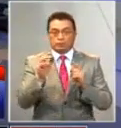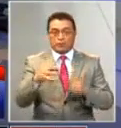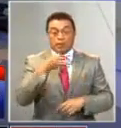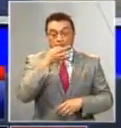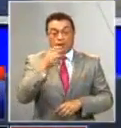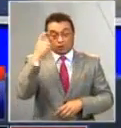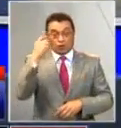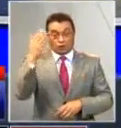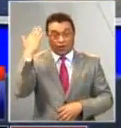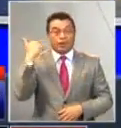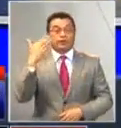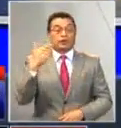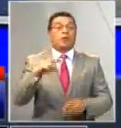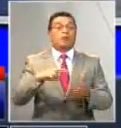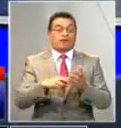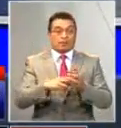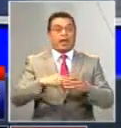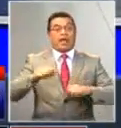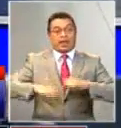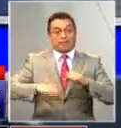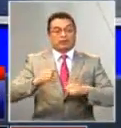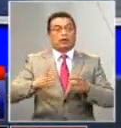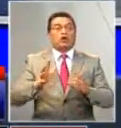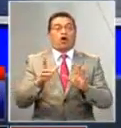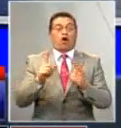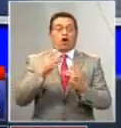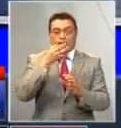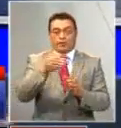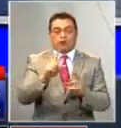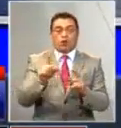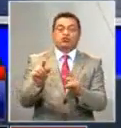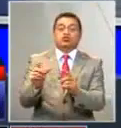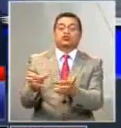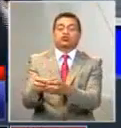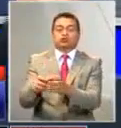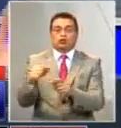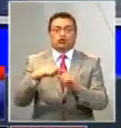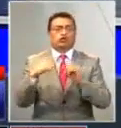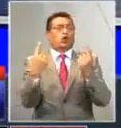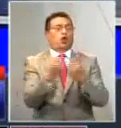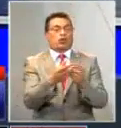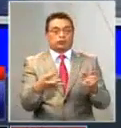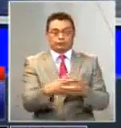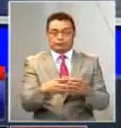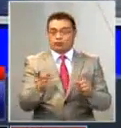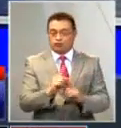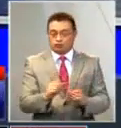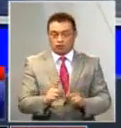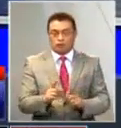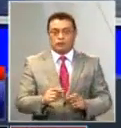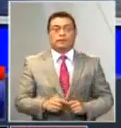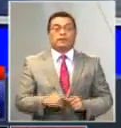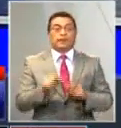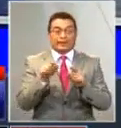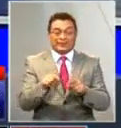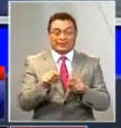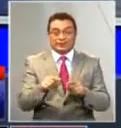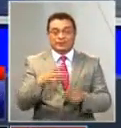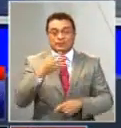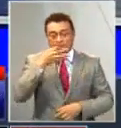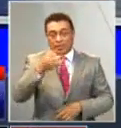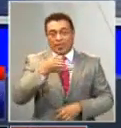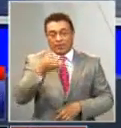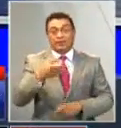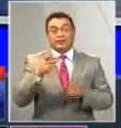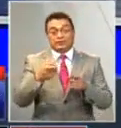de escándalos empresariales, donde no, son solamente hechos aislados, por favor, no metan a todos dentro del mismo saco. Ese discurso, a su